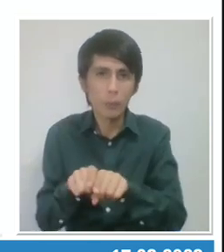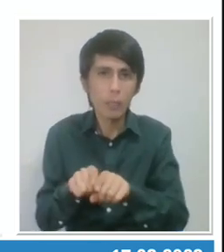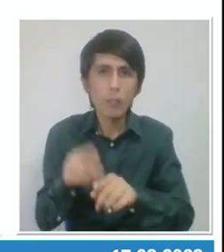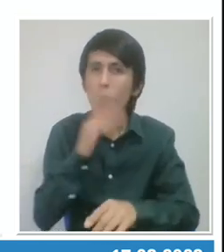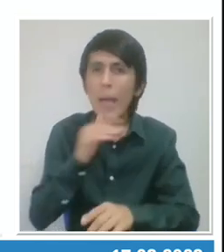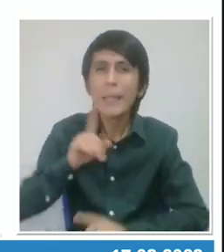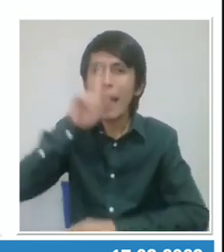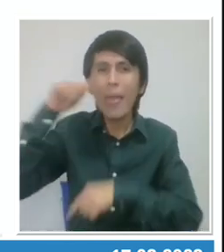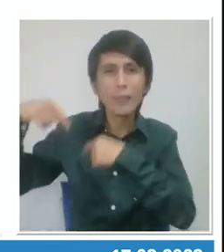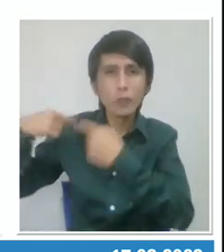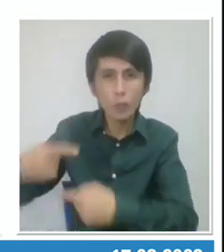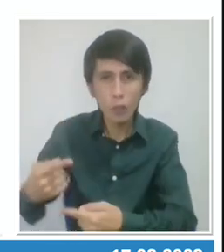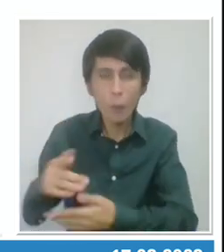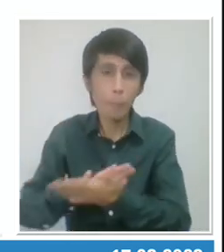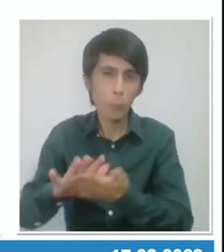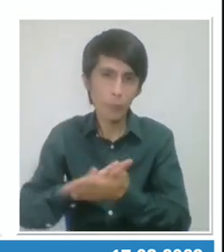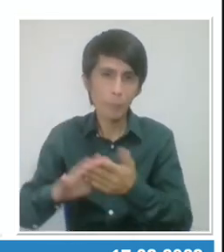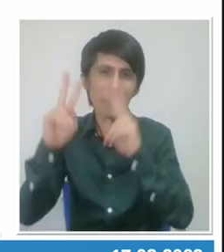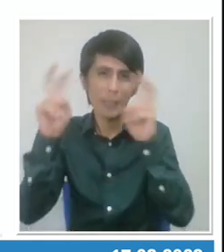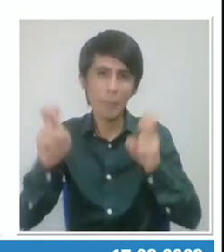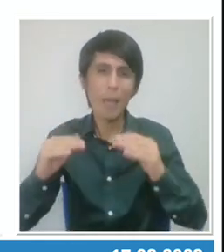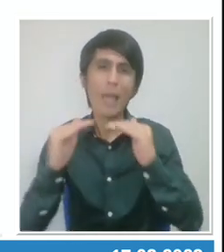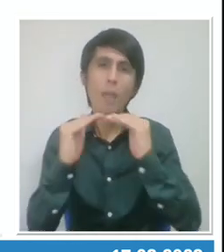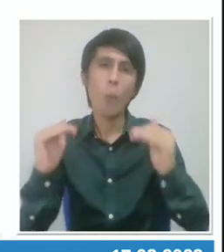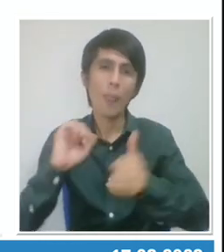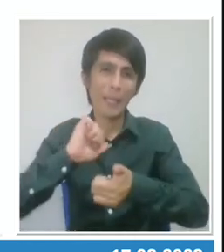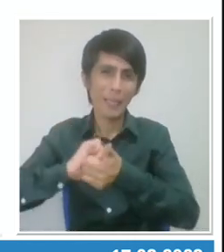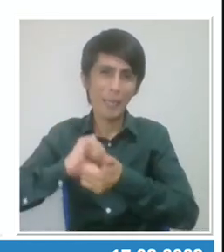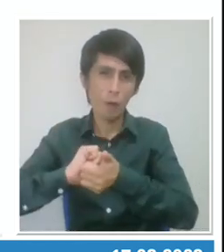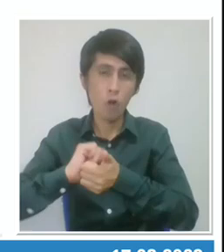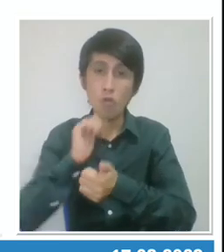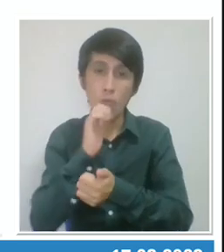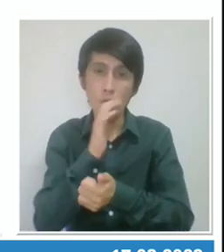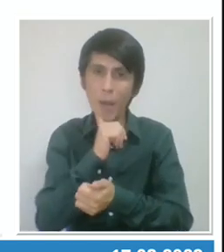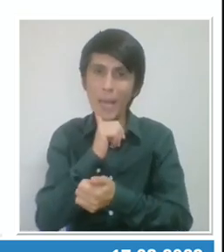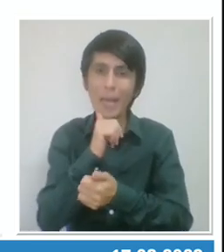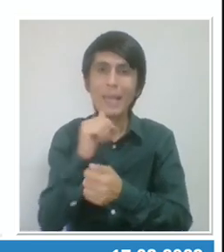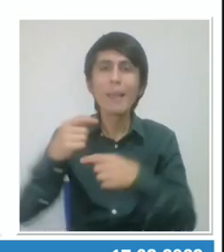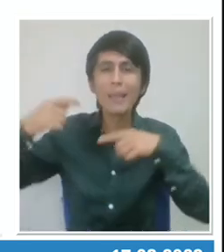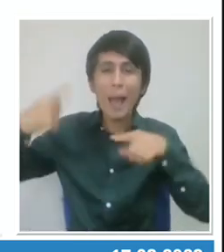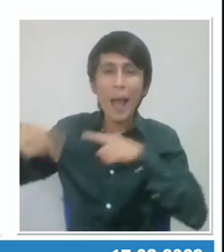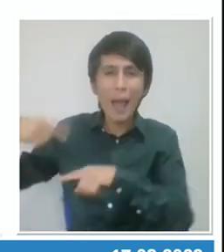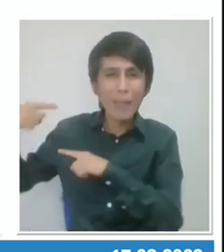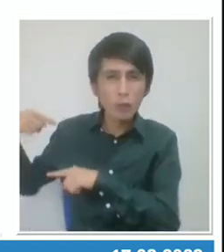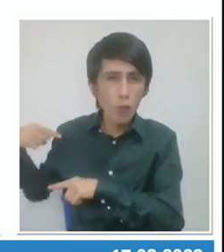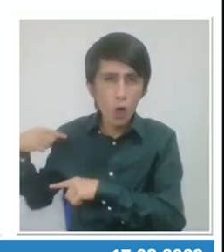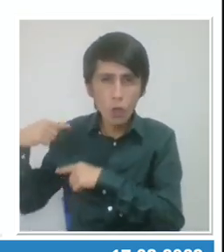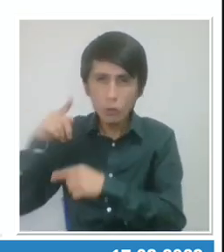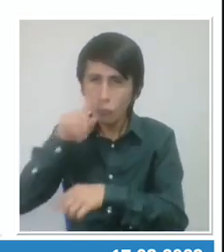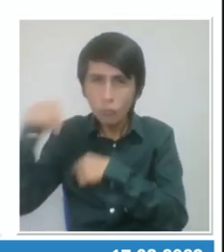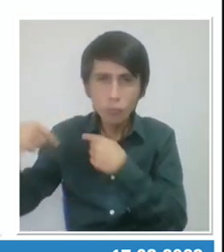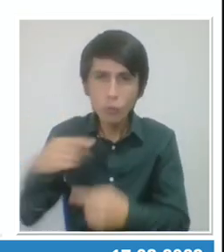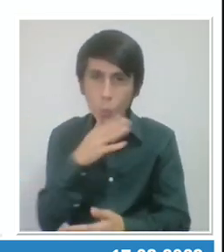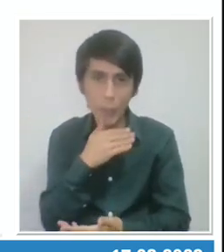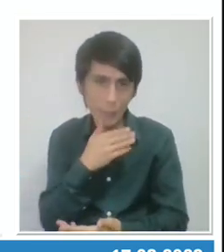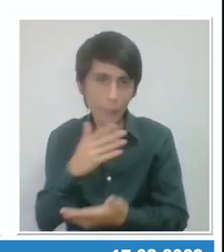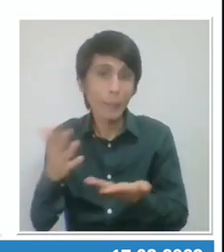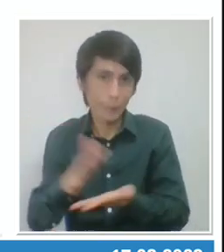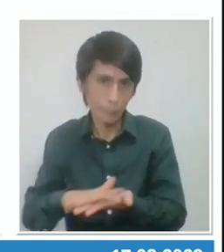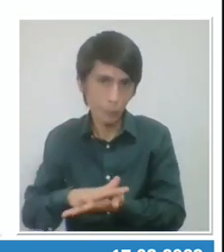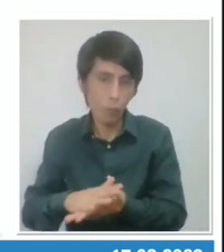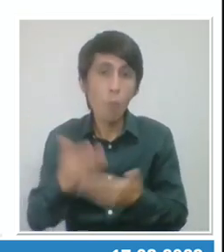ser las cláusulas de igualdad de género, ¿no? Y yo creo entonces que es aconsejable y por eso le encuentro una